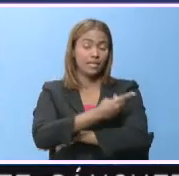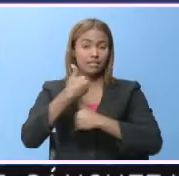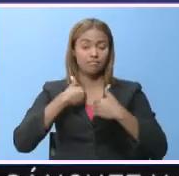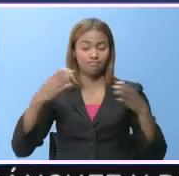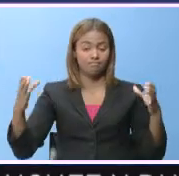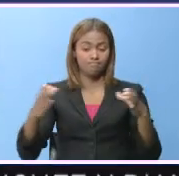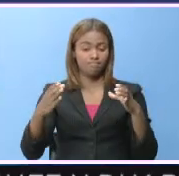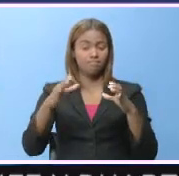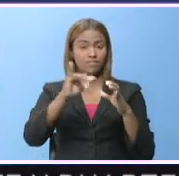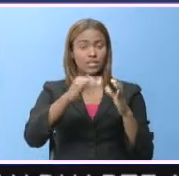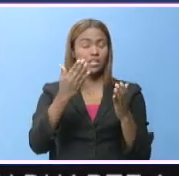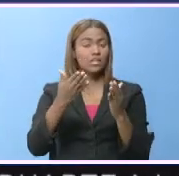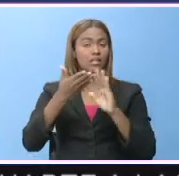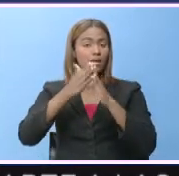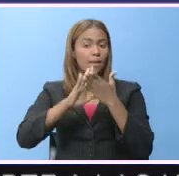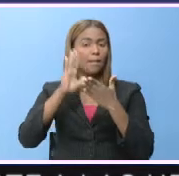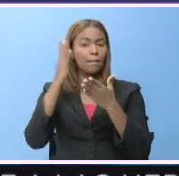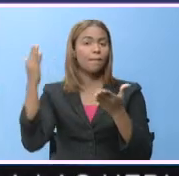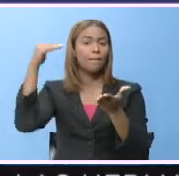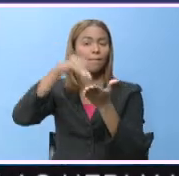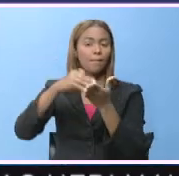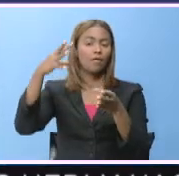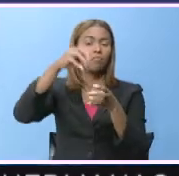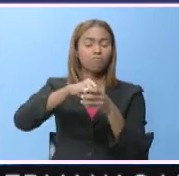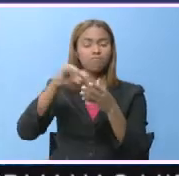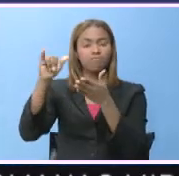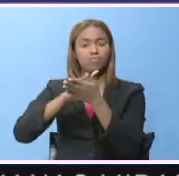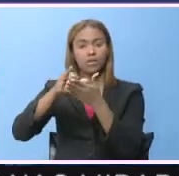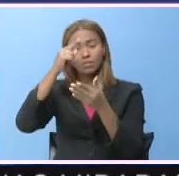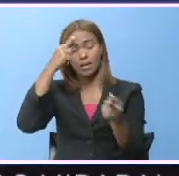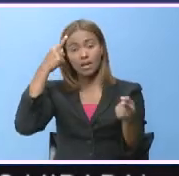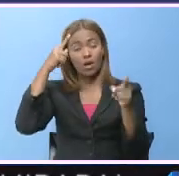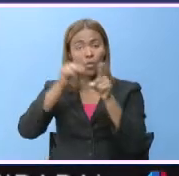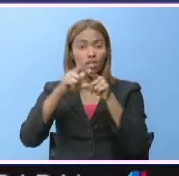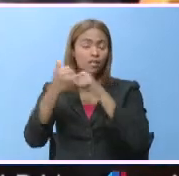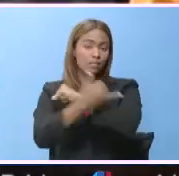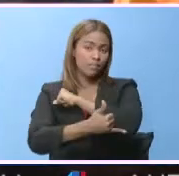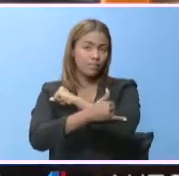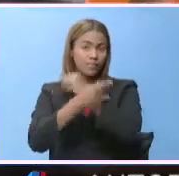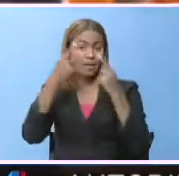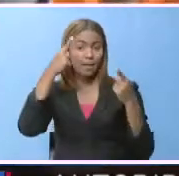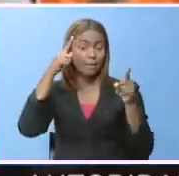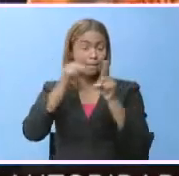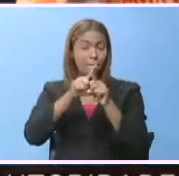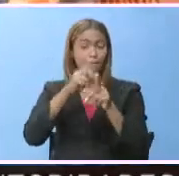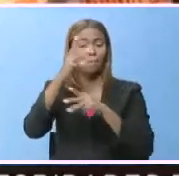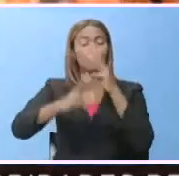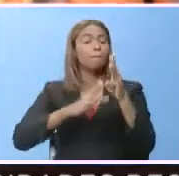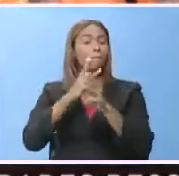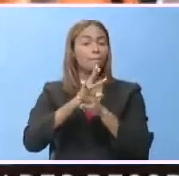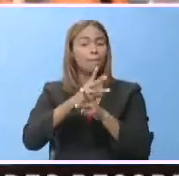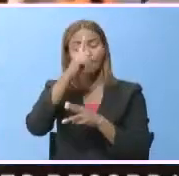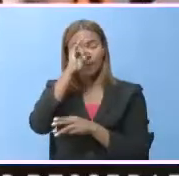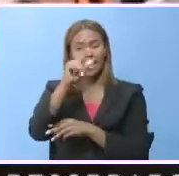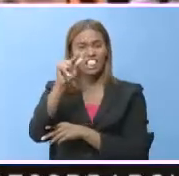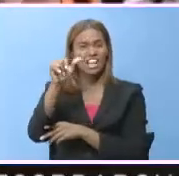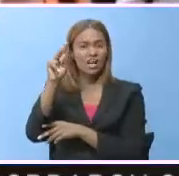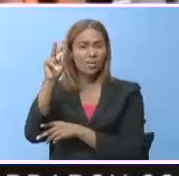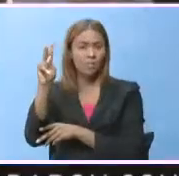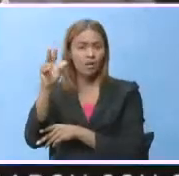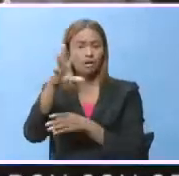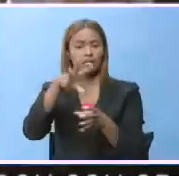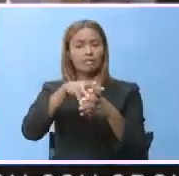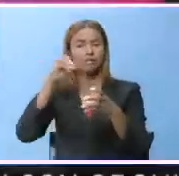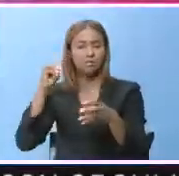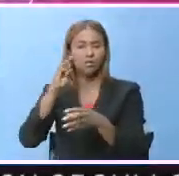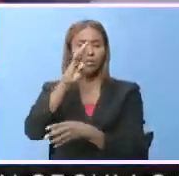despacho oval, volverá a incluir a Estados Unidos en el Acuerdo de París, el Pacto Climático Mundial, del que Donald Trump retiró